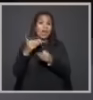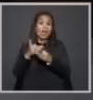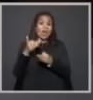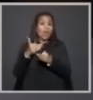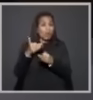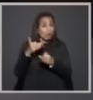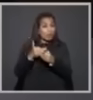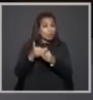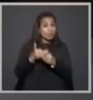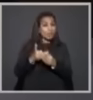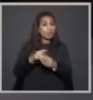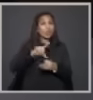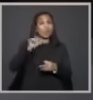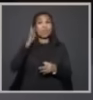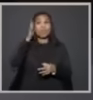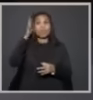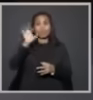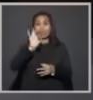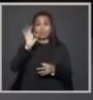tragedia. Todo,